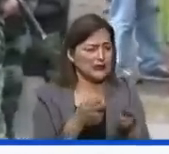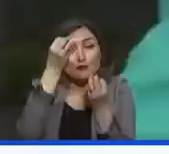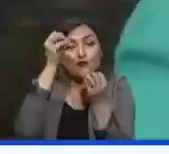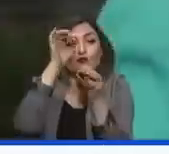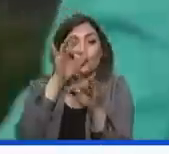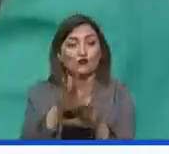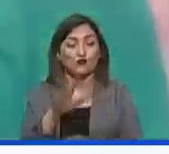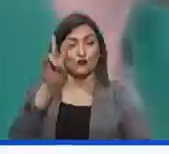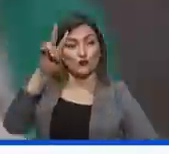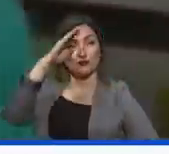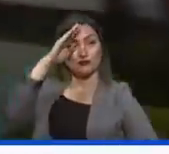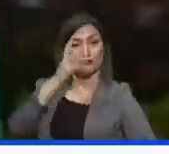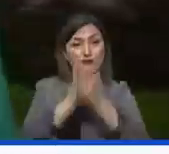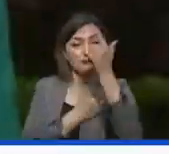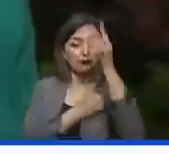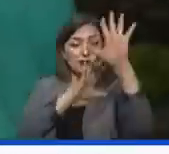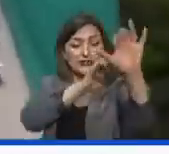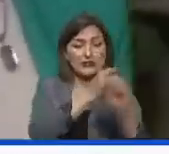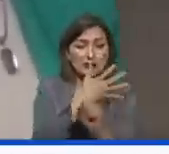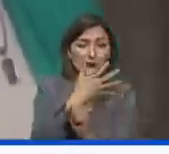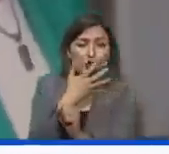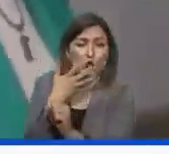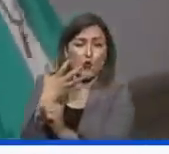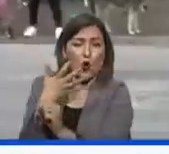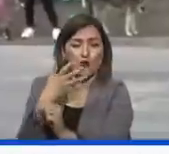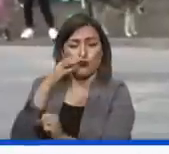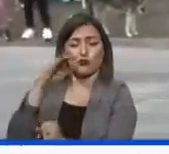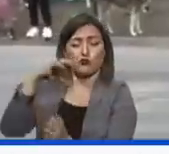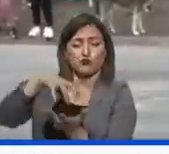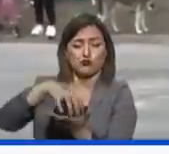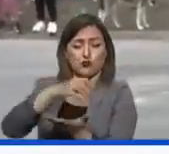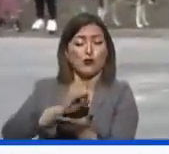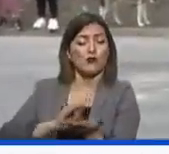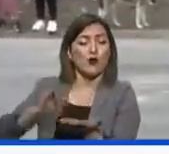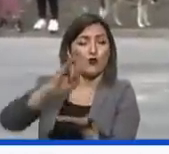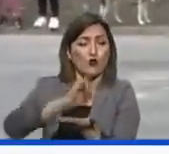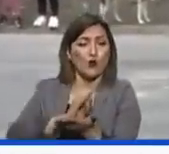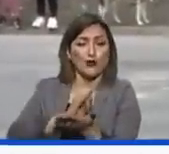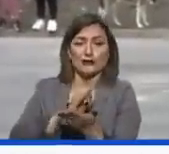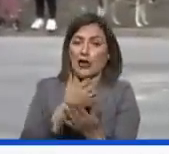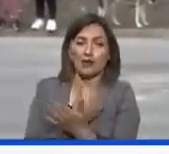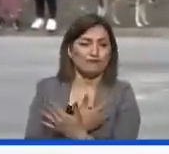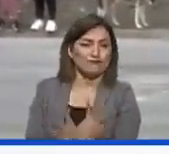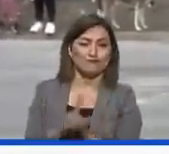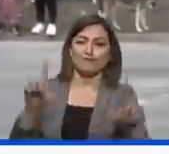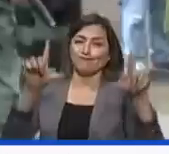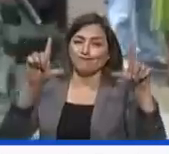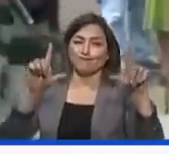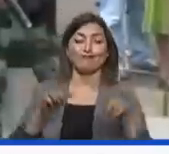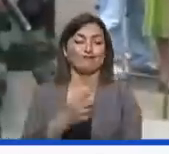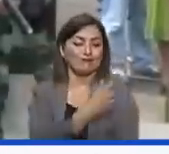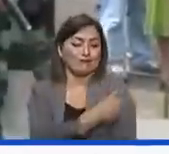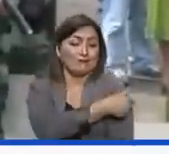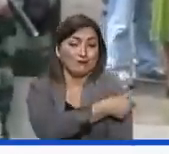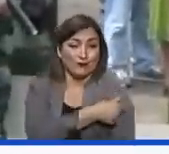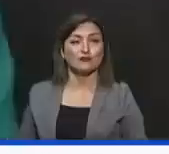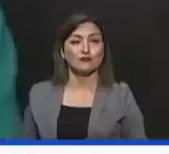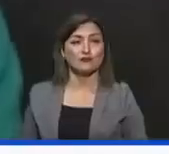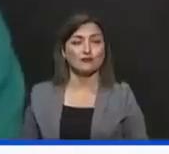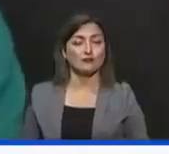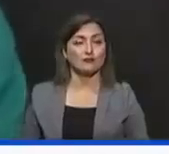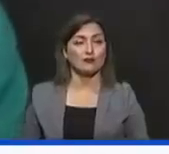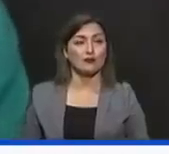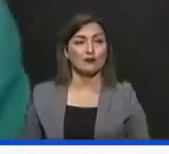embargo aseguró que se reservan el derecho a cualquier acción legal por este secuestro escuchemos las palabras de la ministra